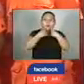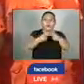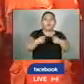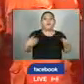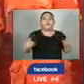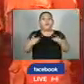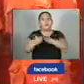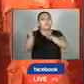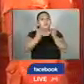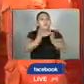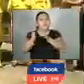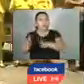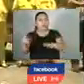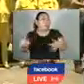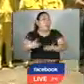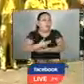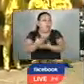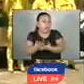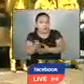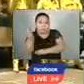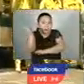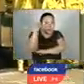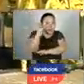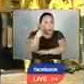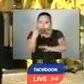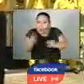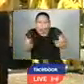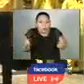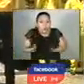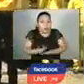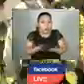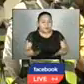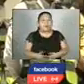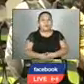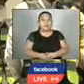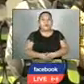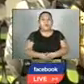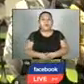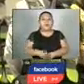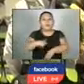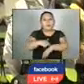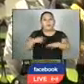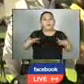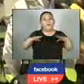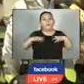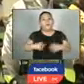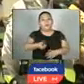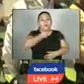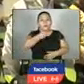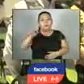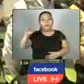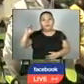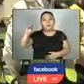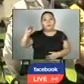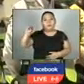participarán las instituciones de socorro, estando alertas para atender cualquier eventualidad que pueda presentarse durante las vacaciones. Romel Hernández, Noticiero Hechos.